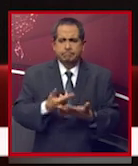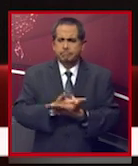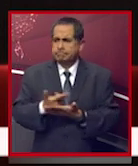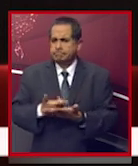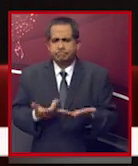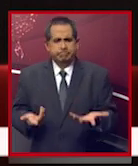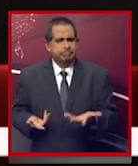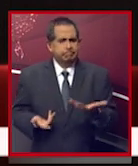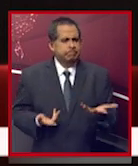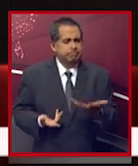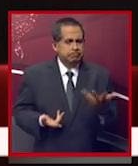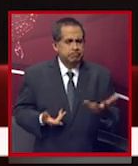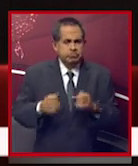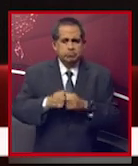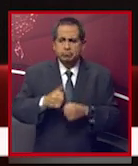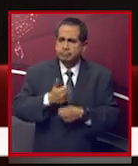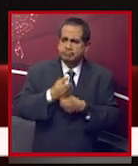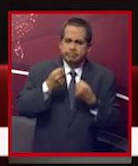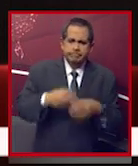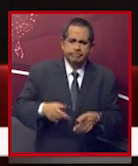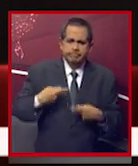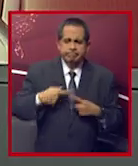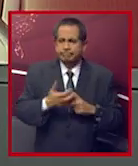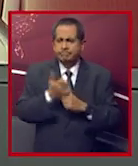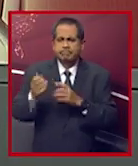los números de personas de víctimas de trata?